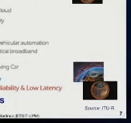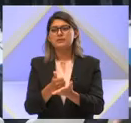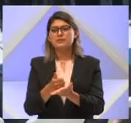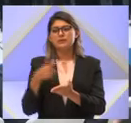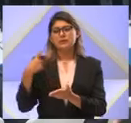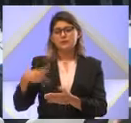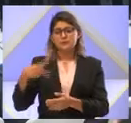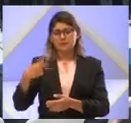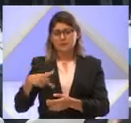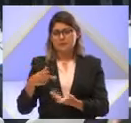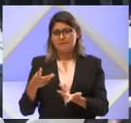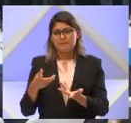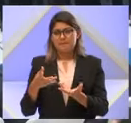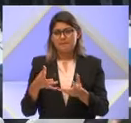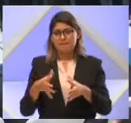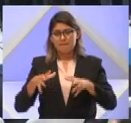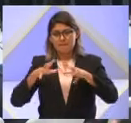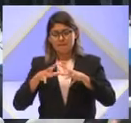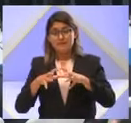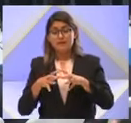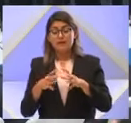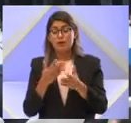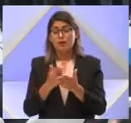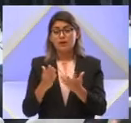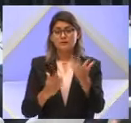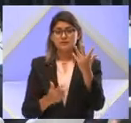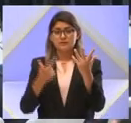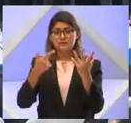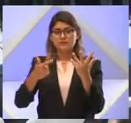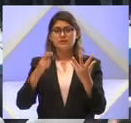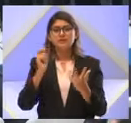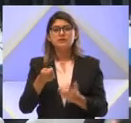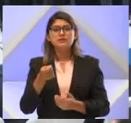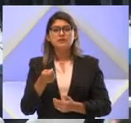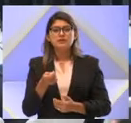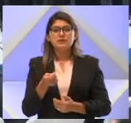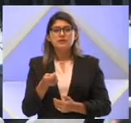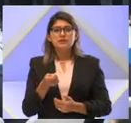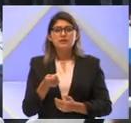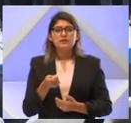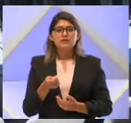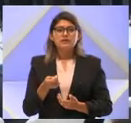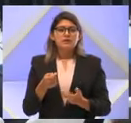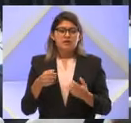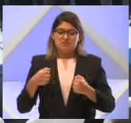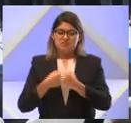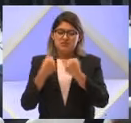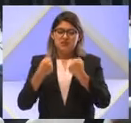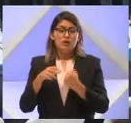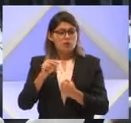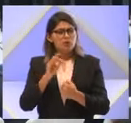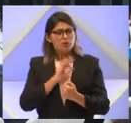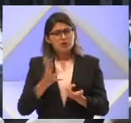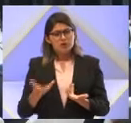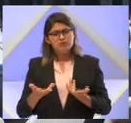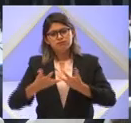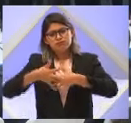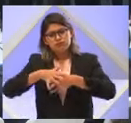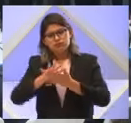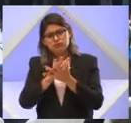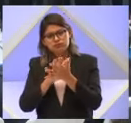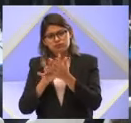caso de casados por tanto el 5g el satélite no son agua y aceite es decir se pueden mezclar en hechos deben